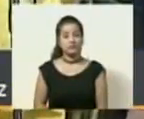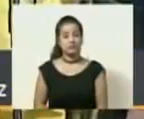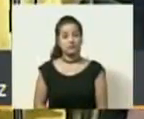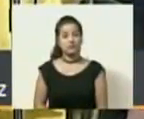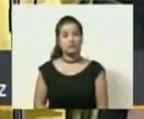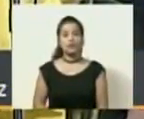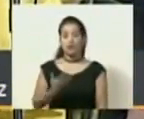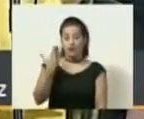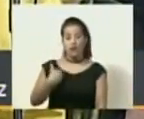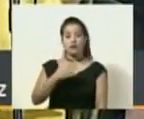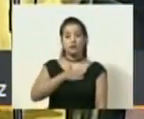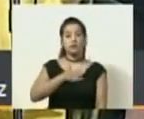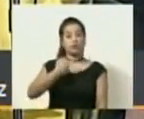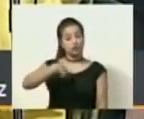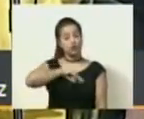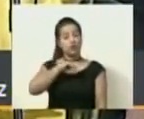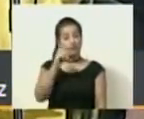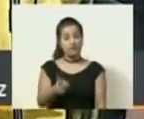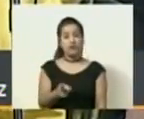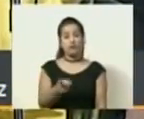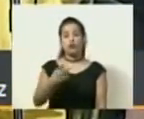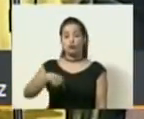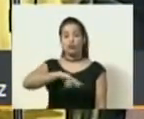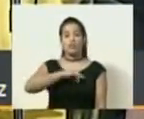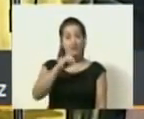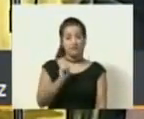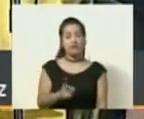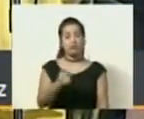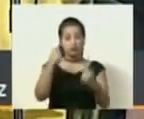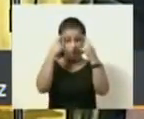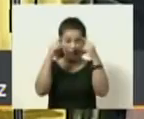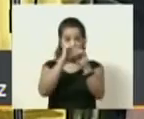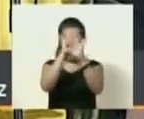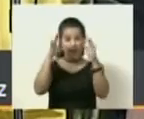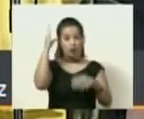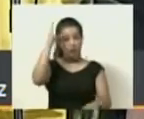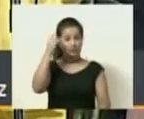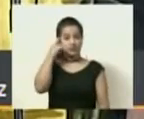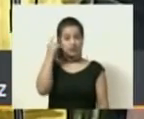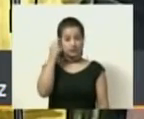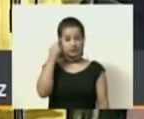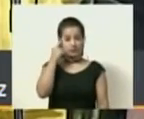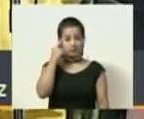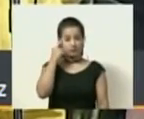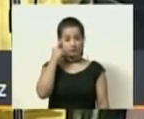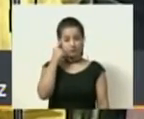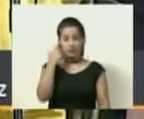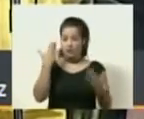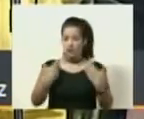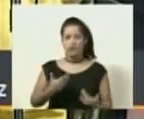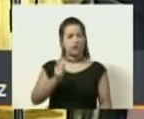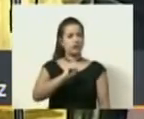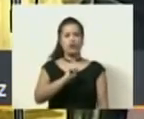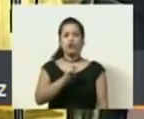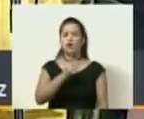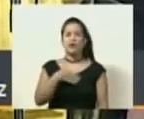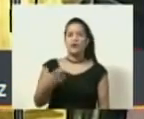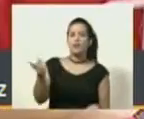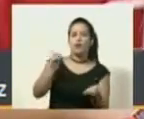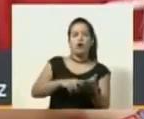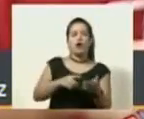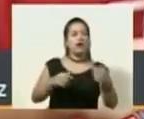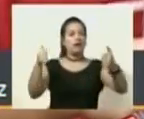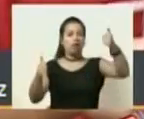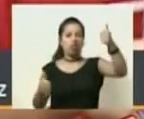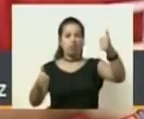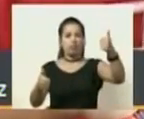Y nosotros tenemos que tener clarita la conciencia. Nosotros no queremos nuevamente un país de ricos y